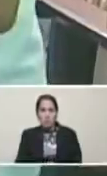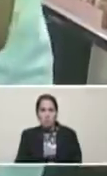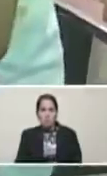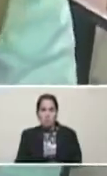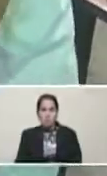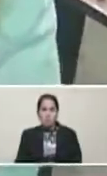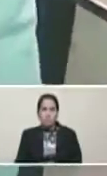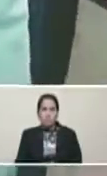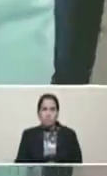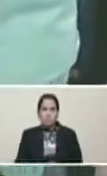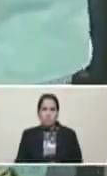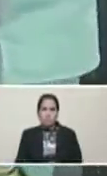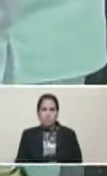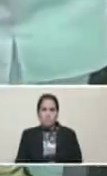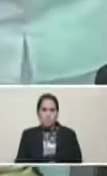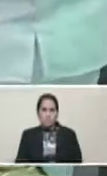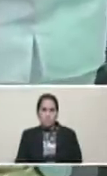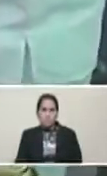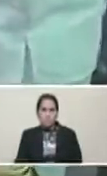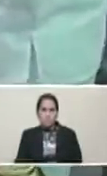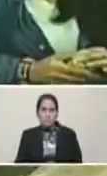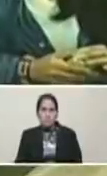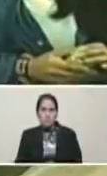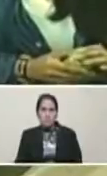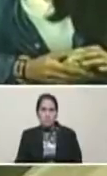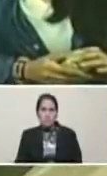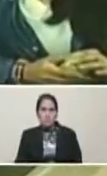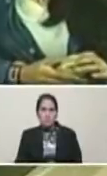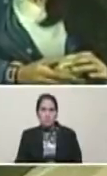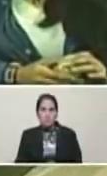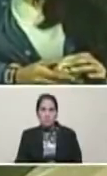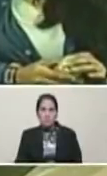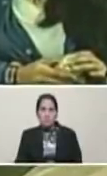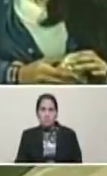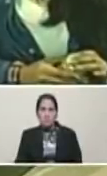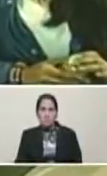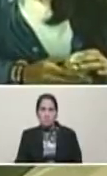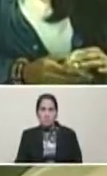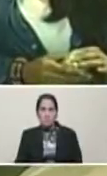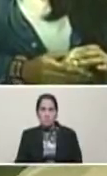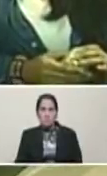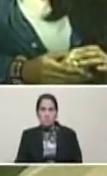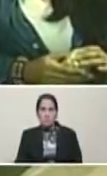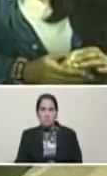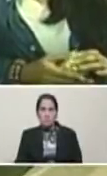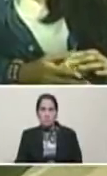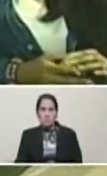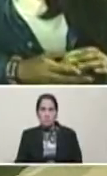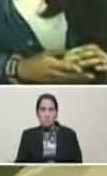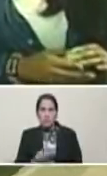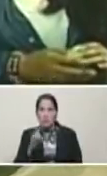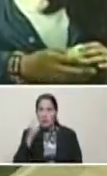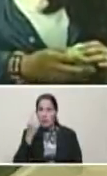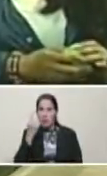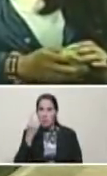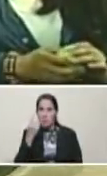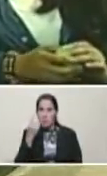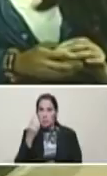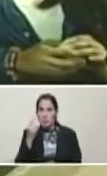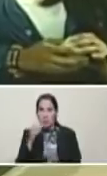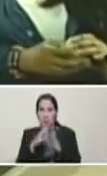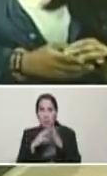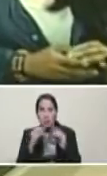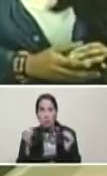para devolver el pase para un comentario y luego yo quiero que darle la primicia para toda venezuela